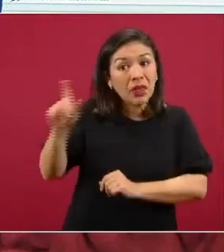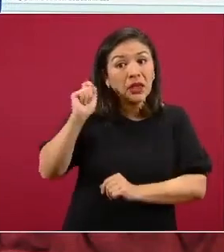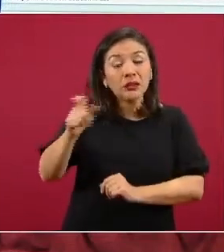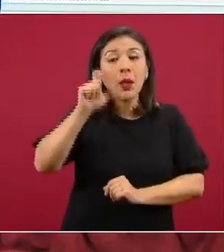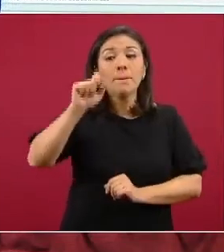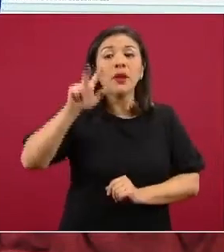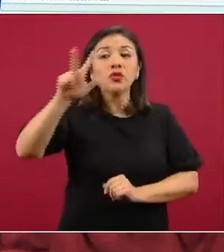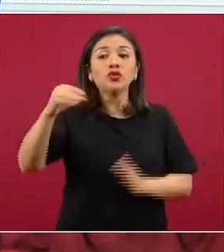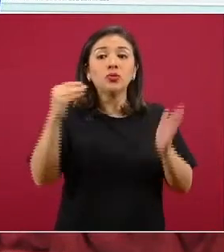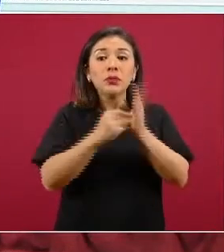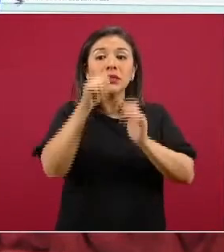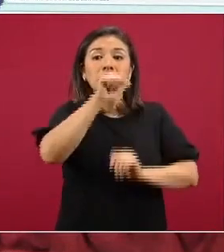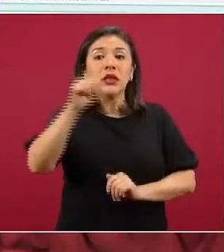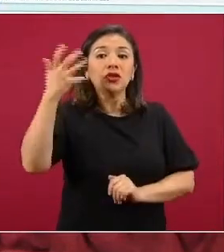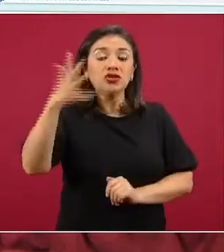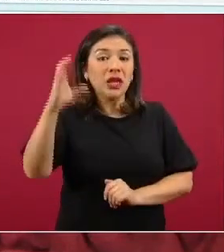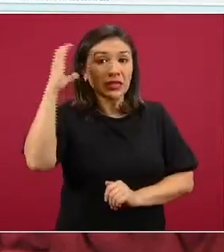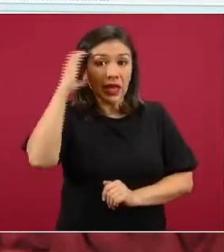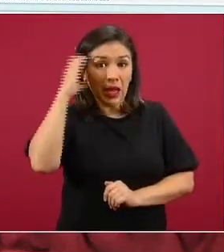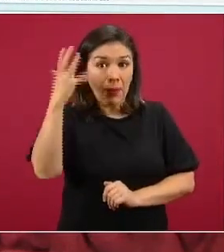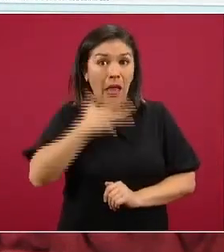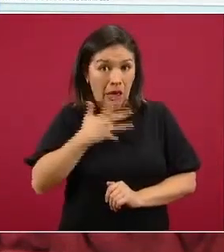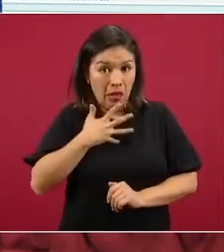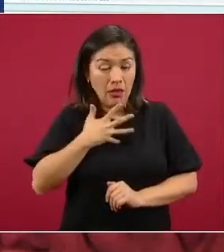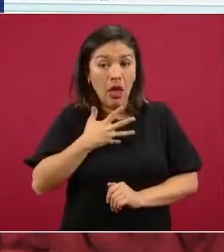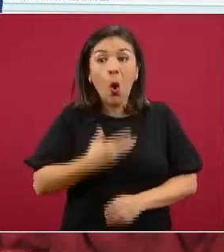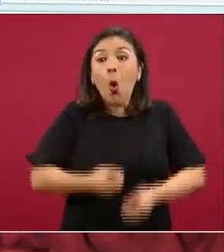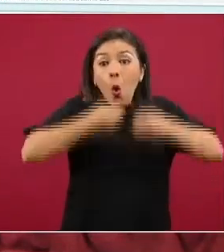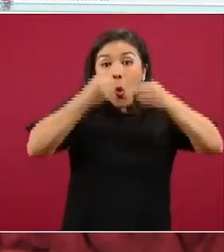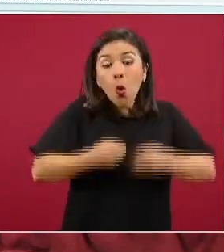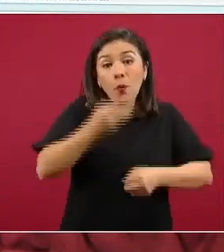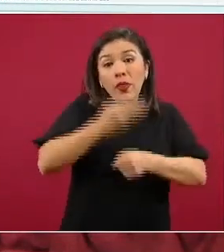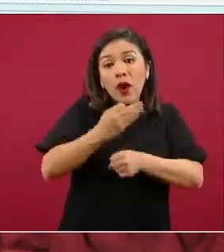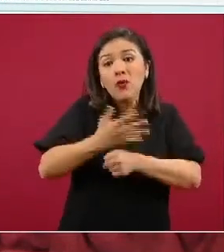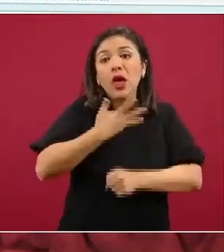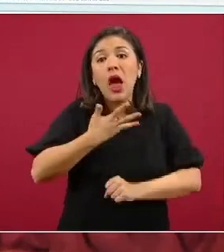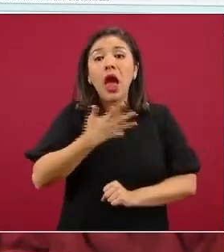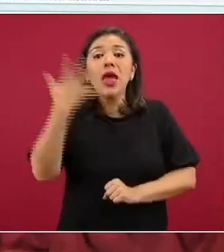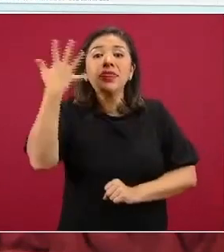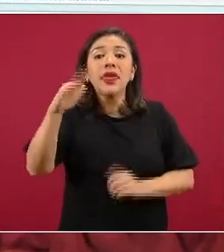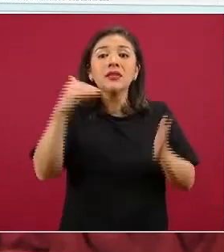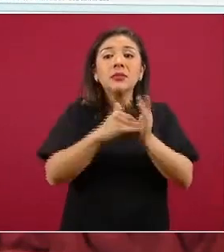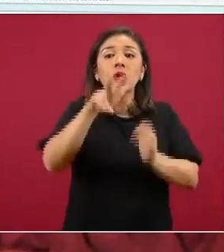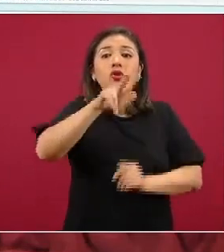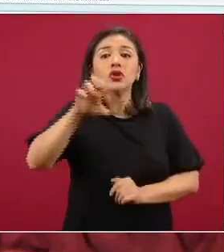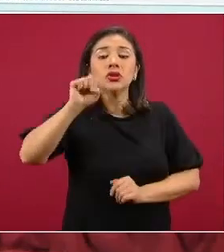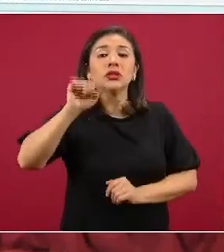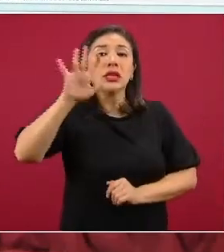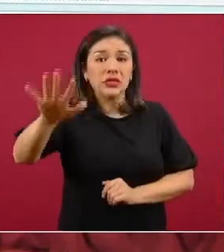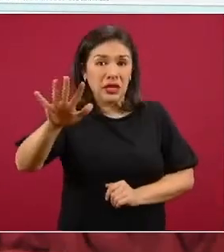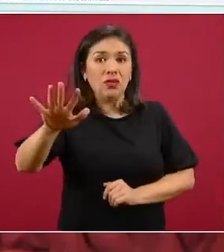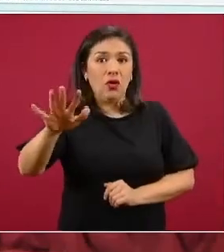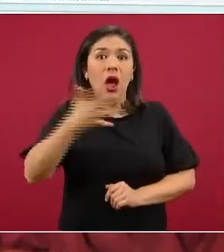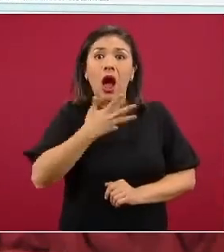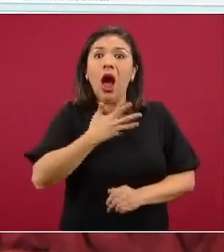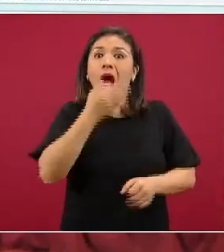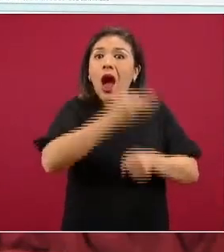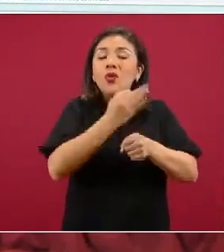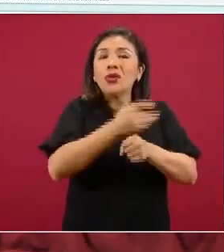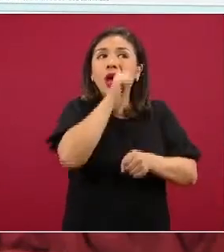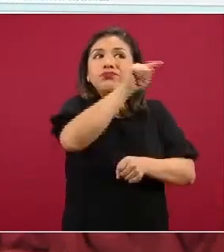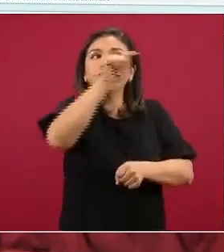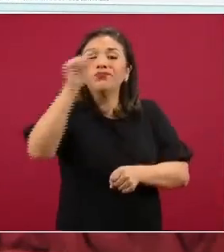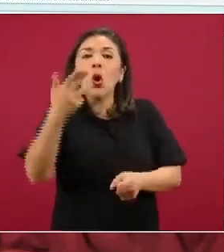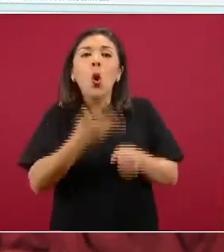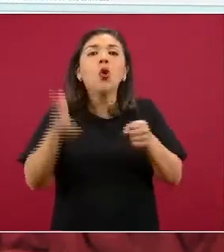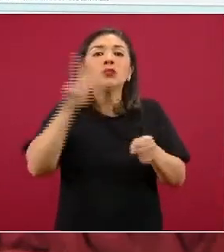son 28.610 para pacientes, están ocupadas 10.865, son los que están hospitalizados actualmente, que es